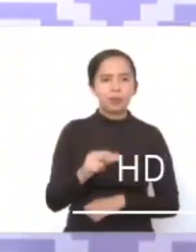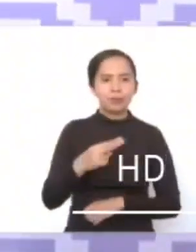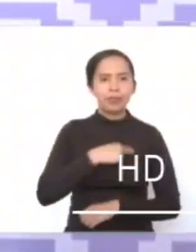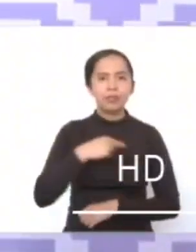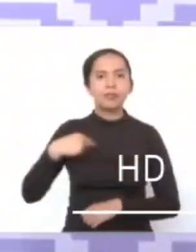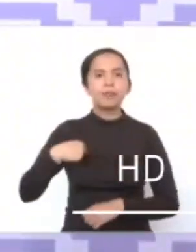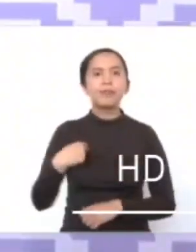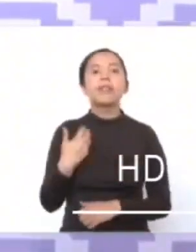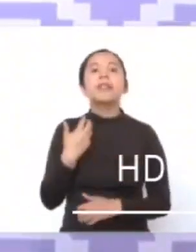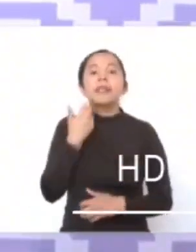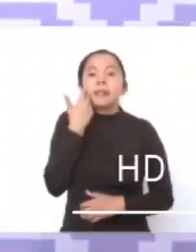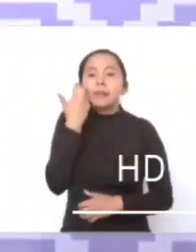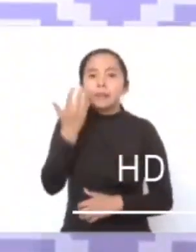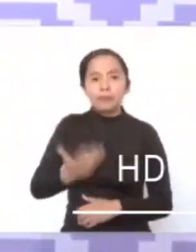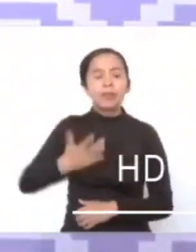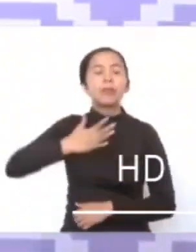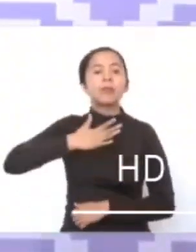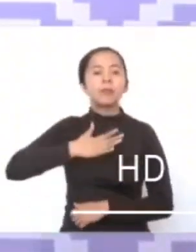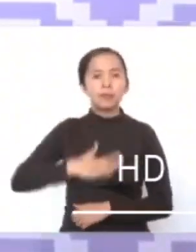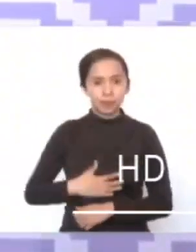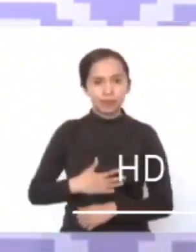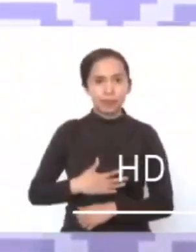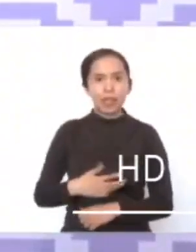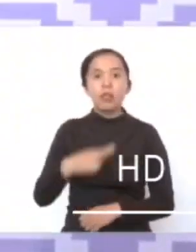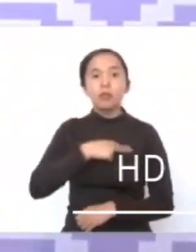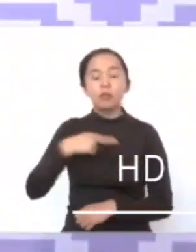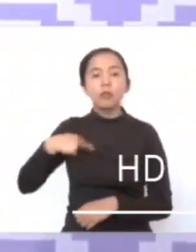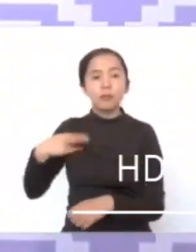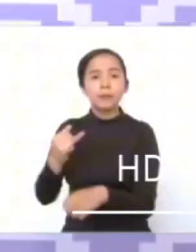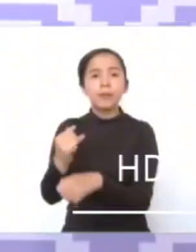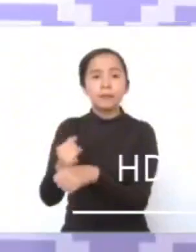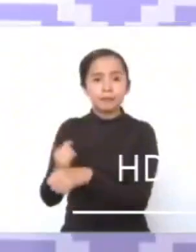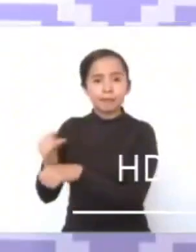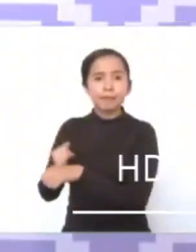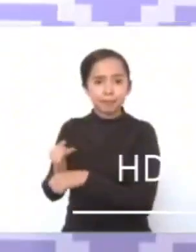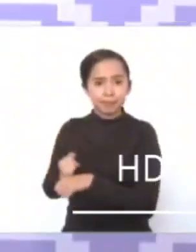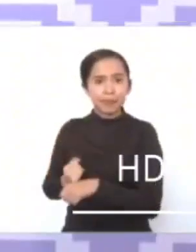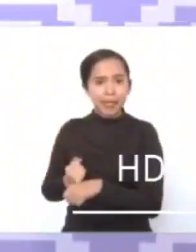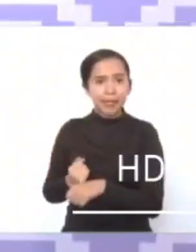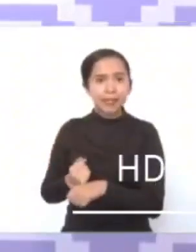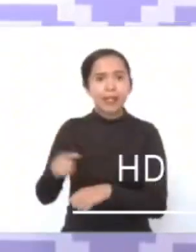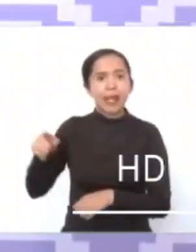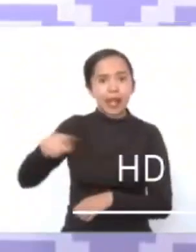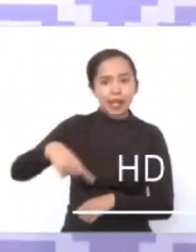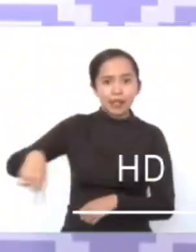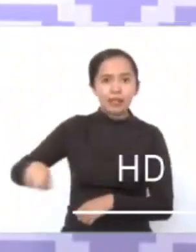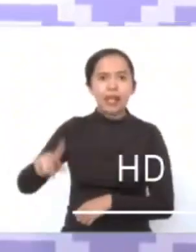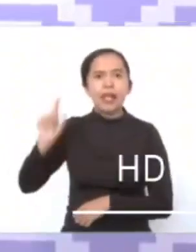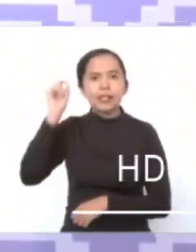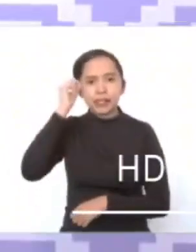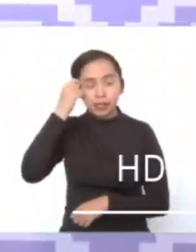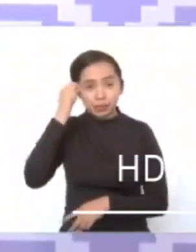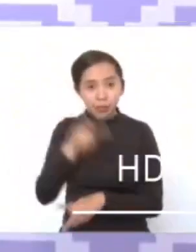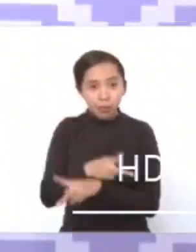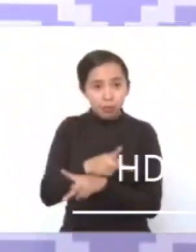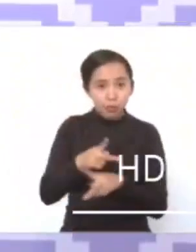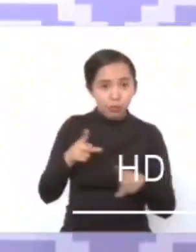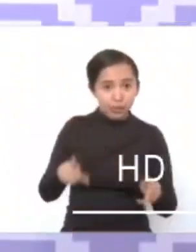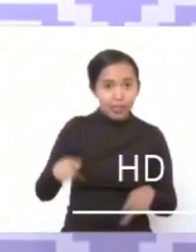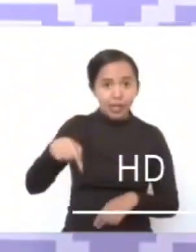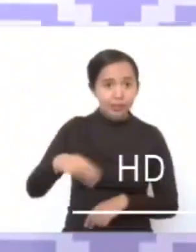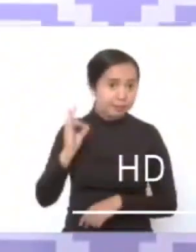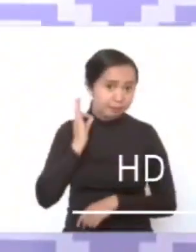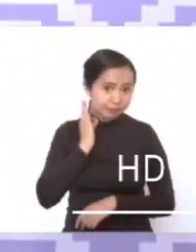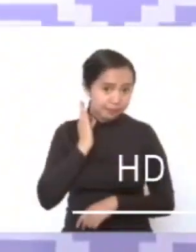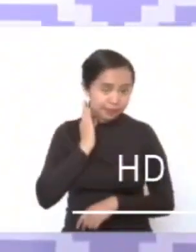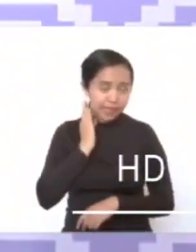obtendremos justicia. Y estamos en una investigación interna para saber si algún servidor público de esta